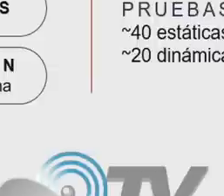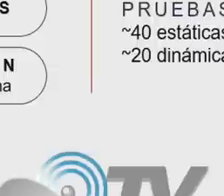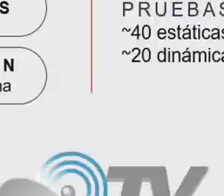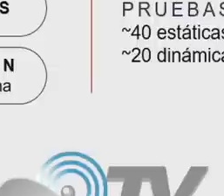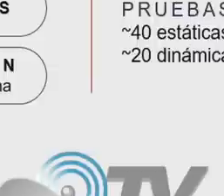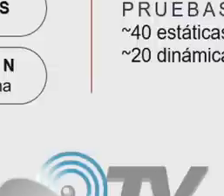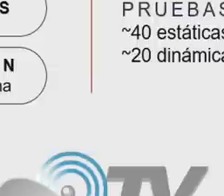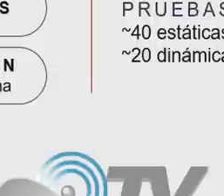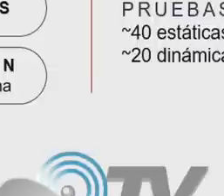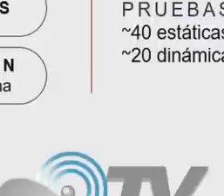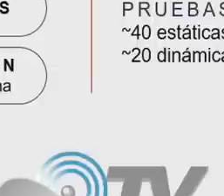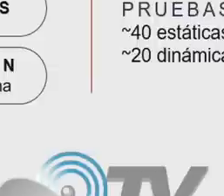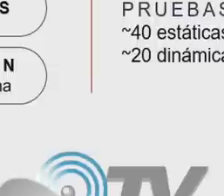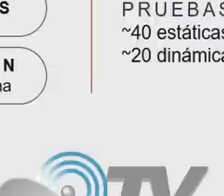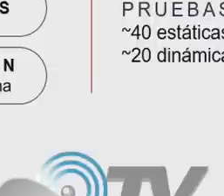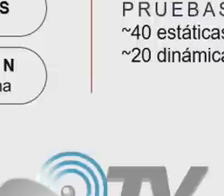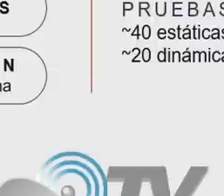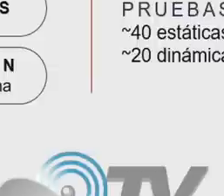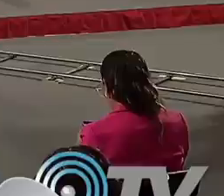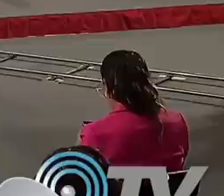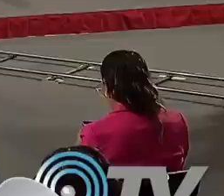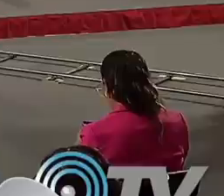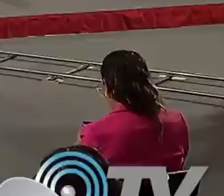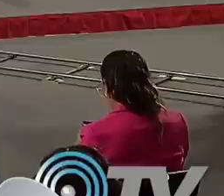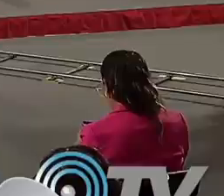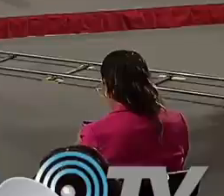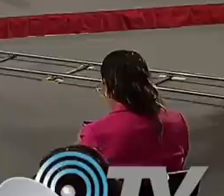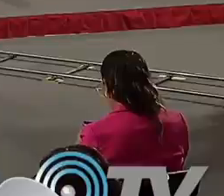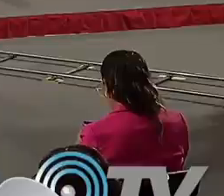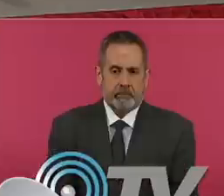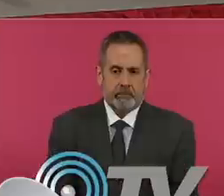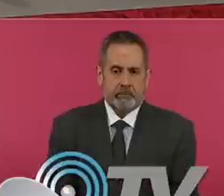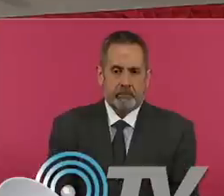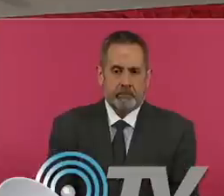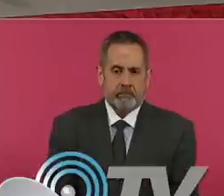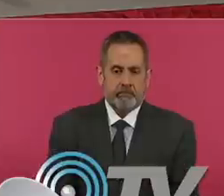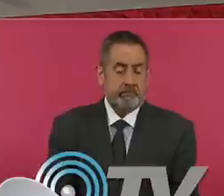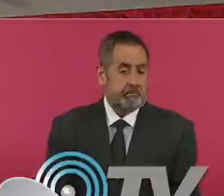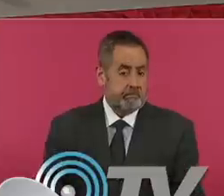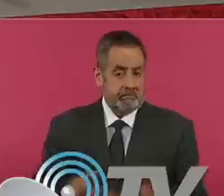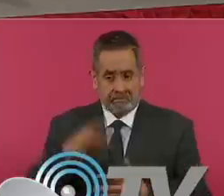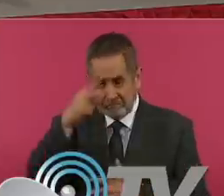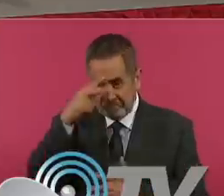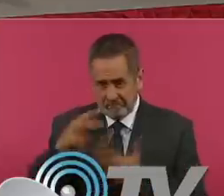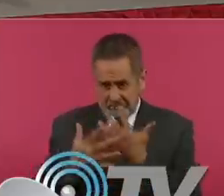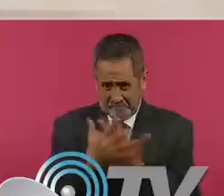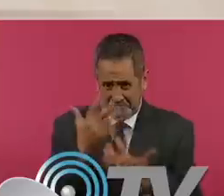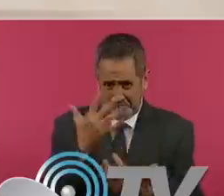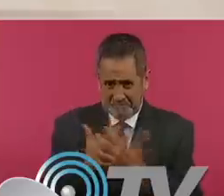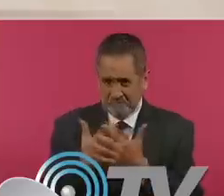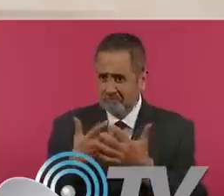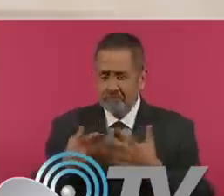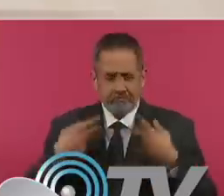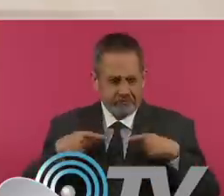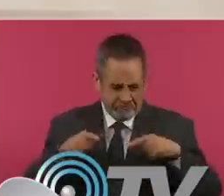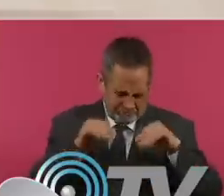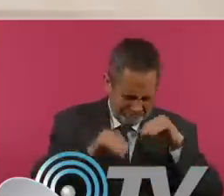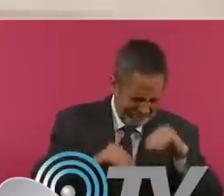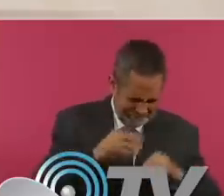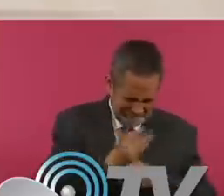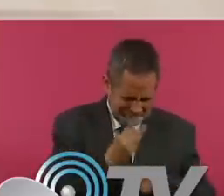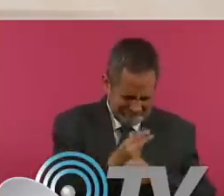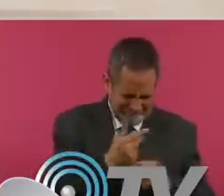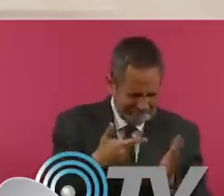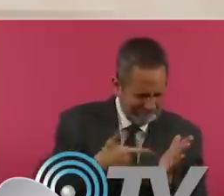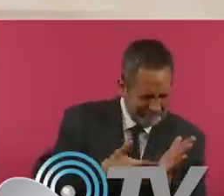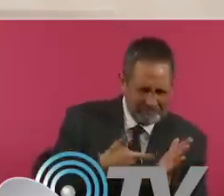que se está haciendo con manos mexicanas, con obreros mexicanos, con ingenieros mexicanos para tener este tren para México hecho en México.